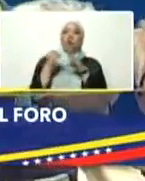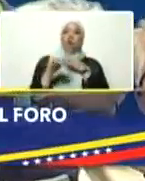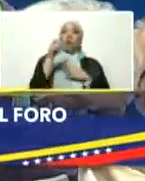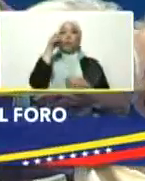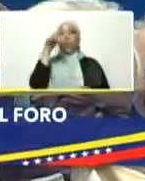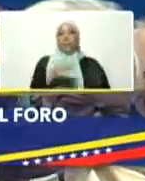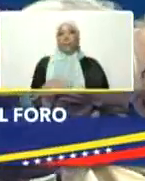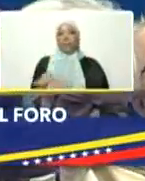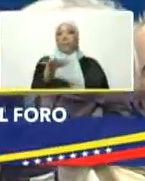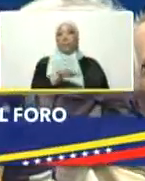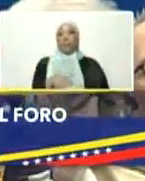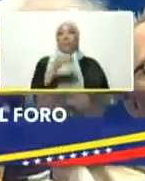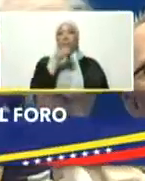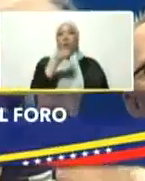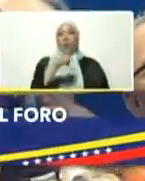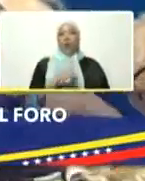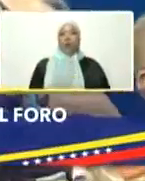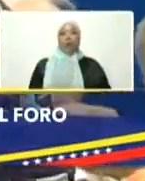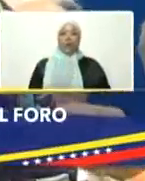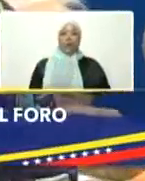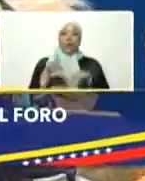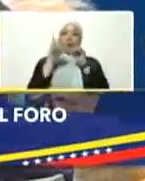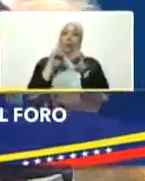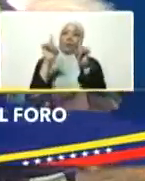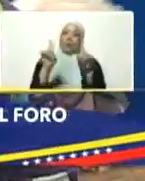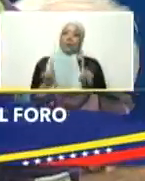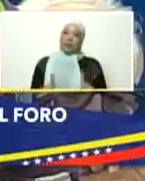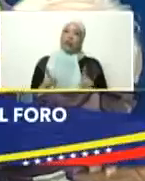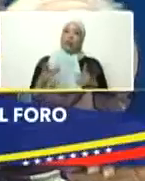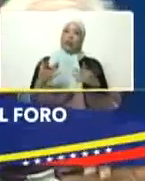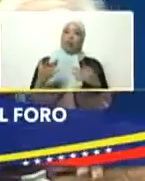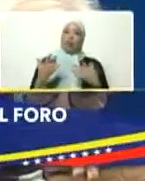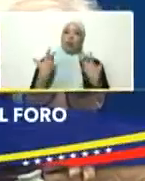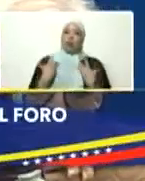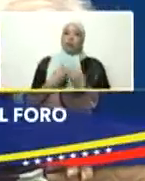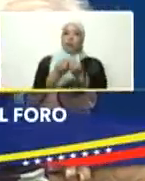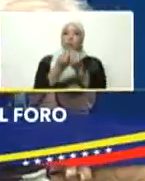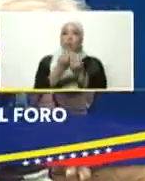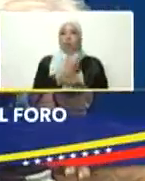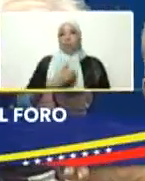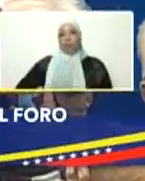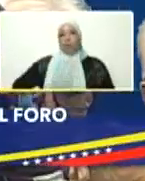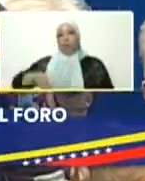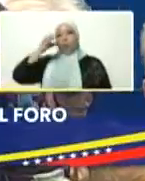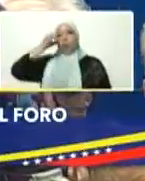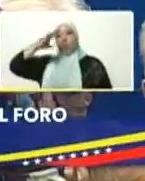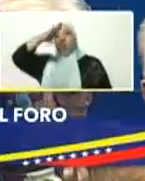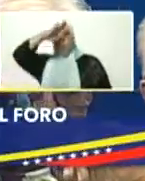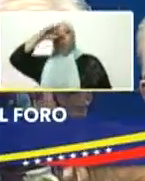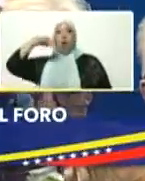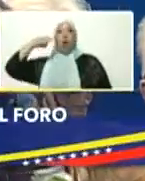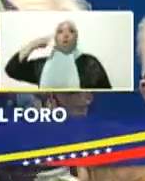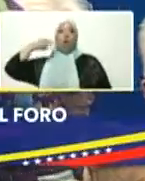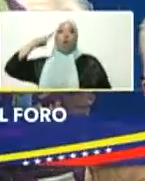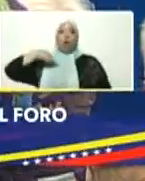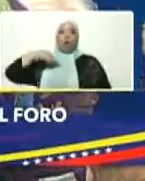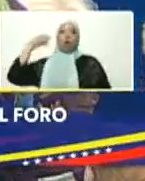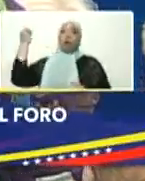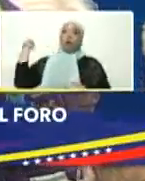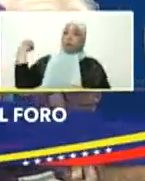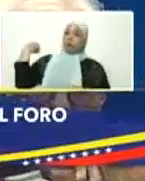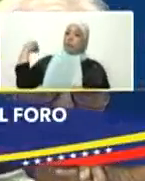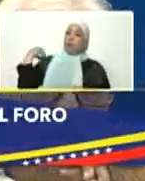Colombia acompañar esa decisión con el presidente Gustavo Petro y Francia Márquez y hacer un llamado